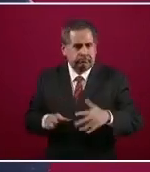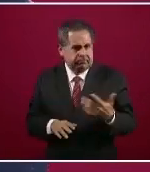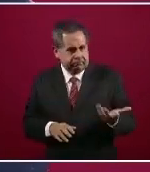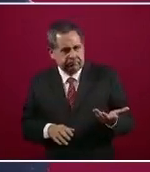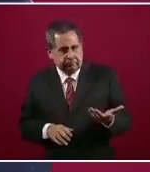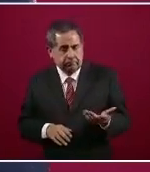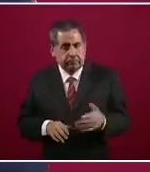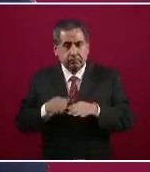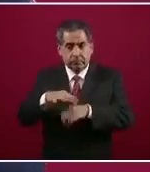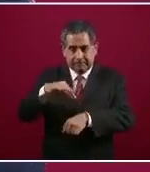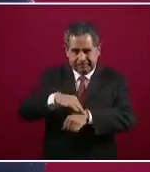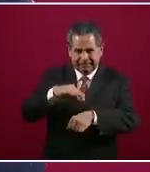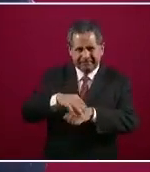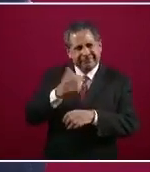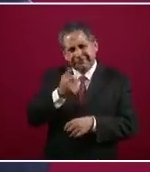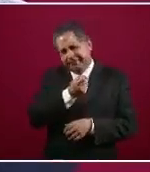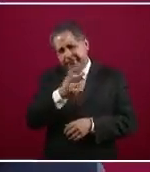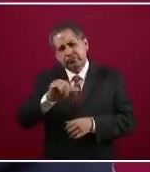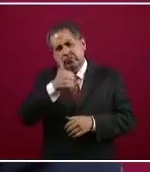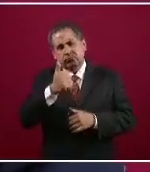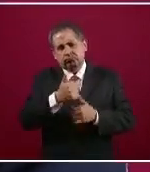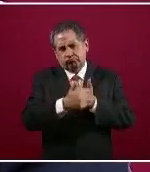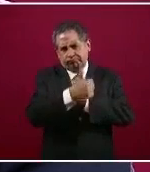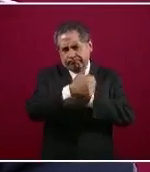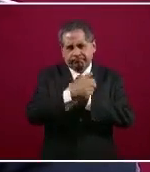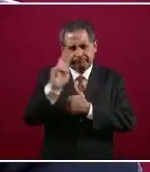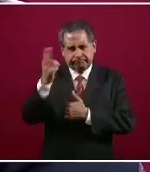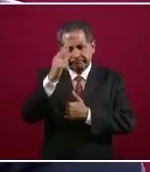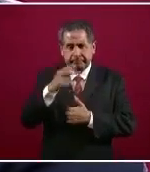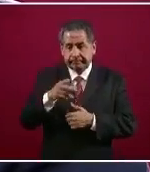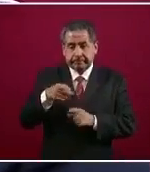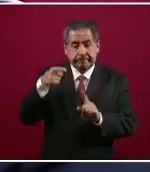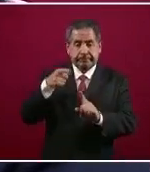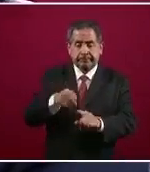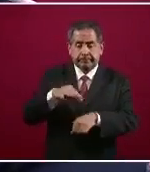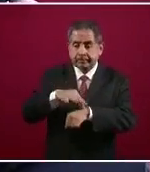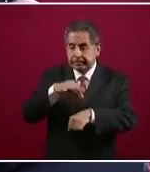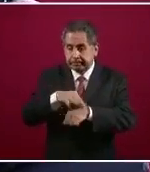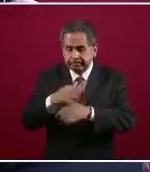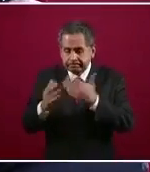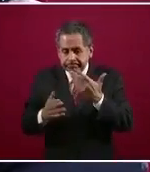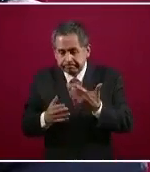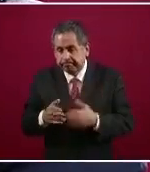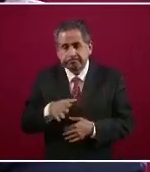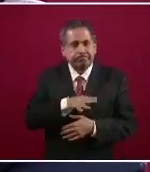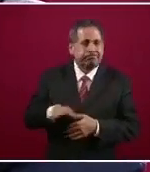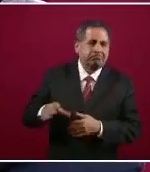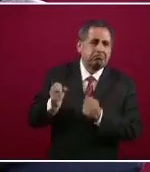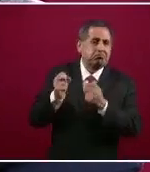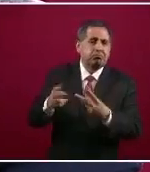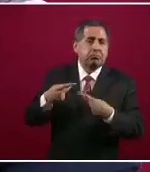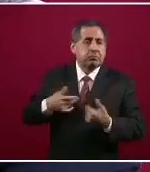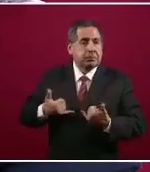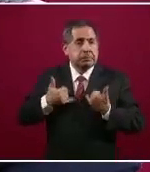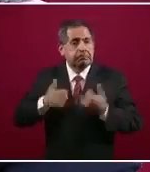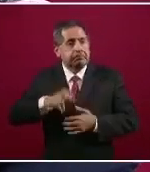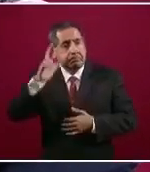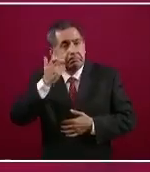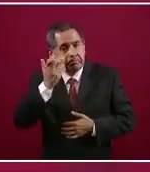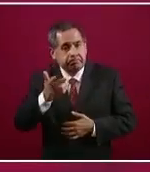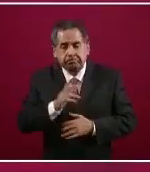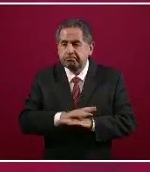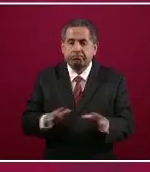de medicina y también en otras carreras, pero de manera especial en medicina, se rechazó a muchos jóvenes y ahora